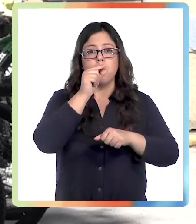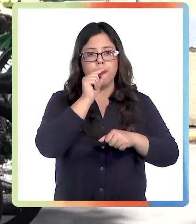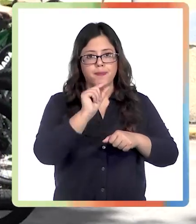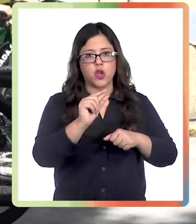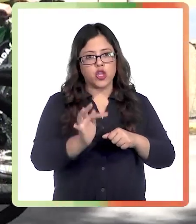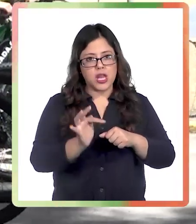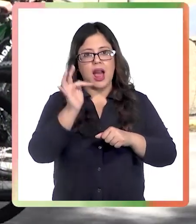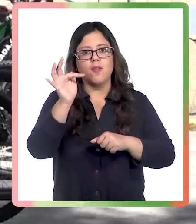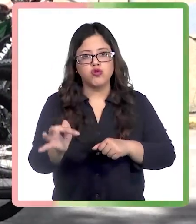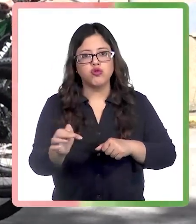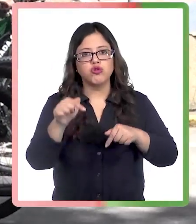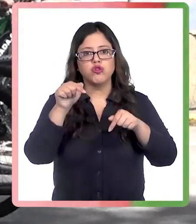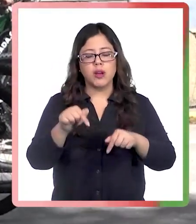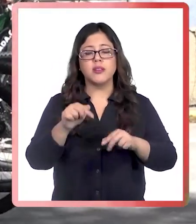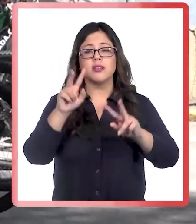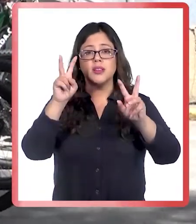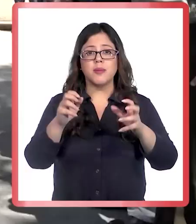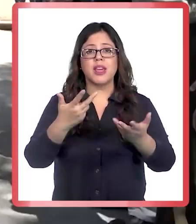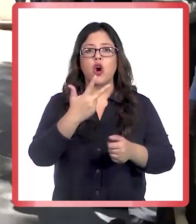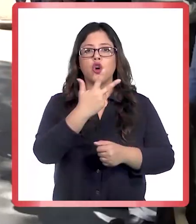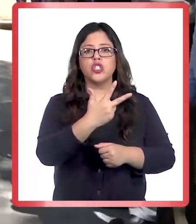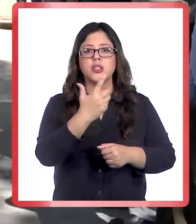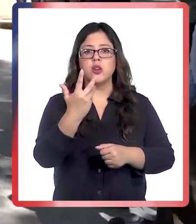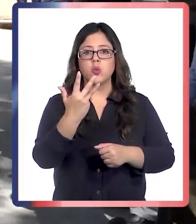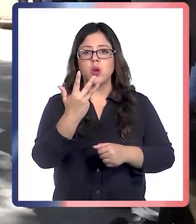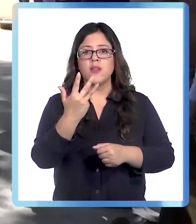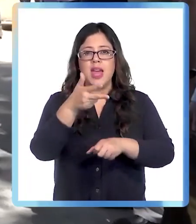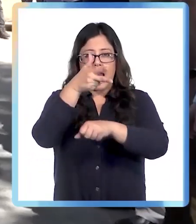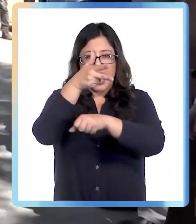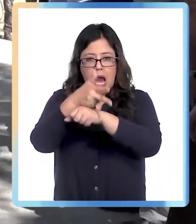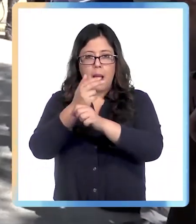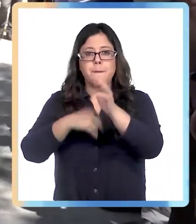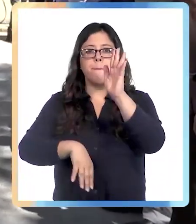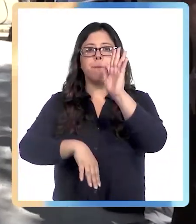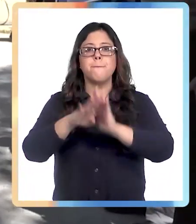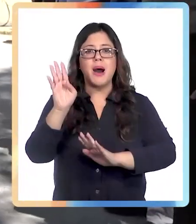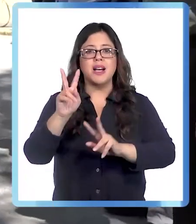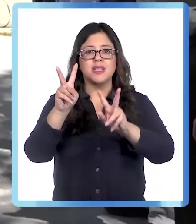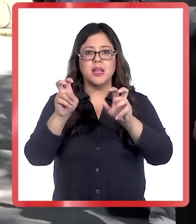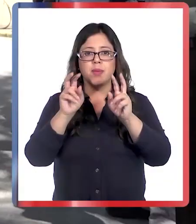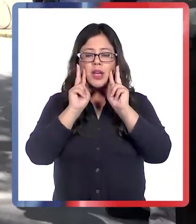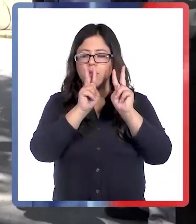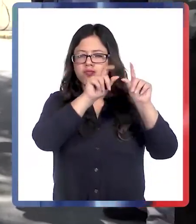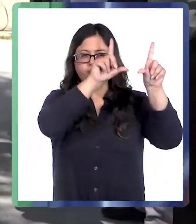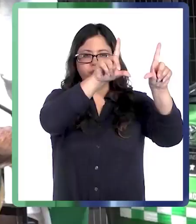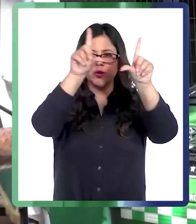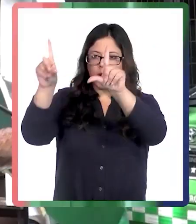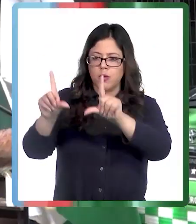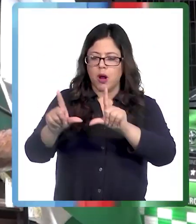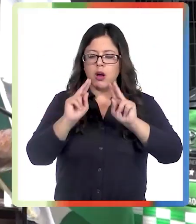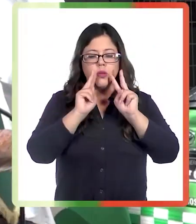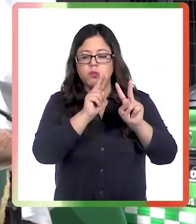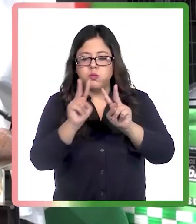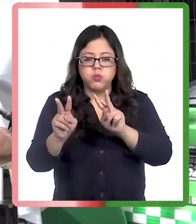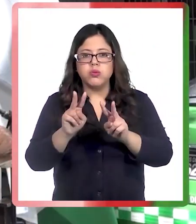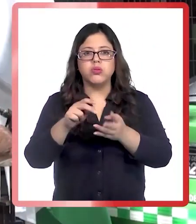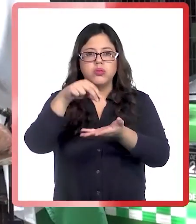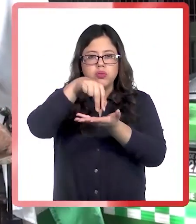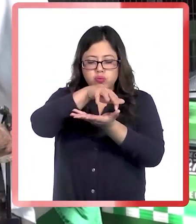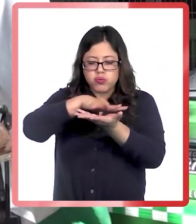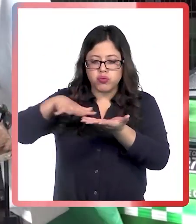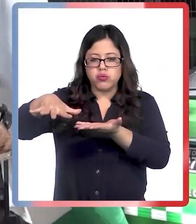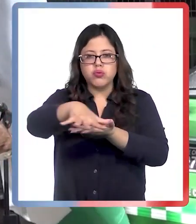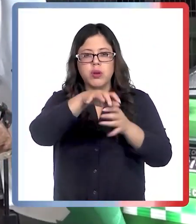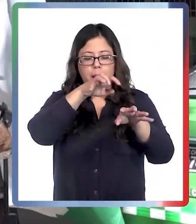instalación prontamente de 89 cámaras más de televigilancia en puntos estratégicos de la ciudad. Todos